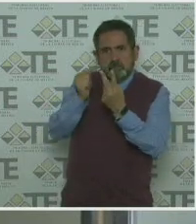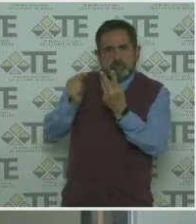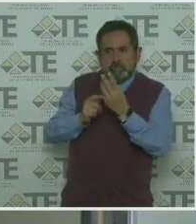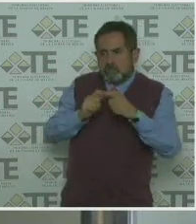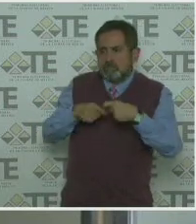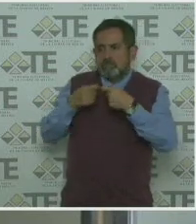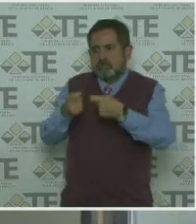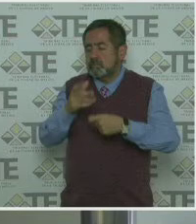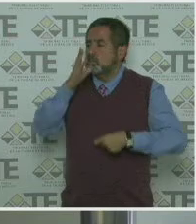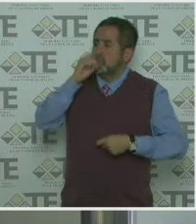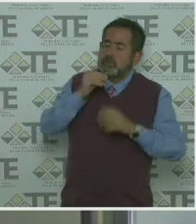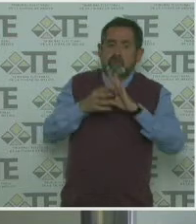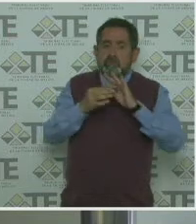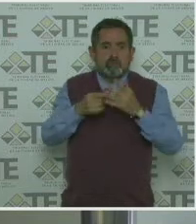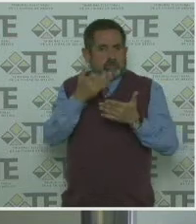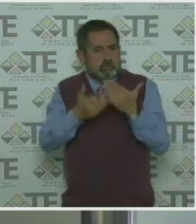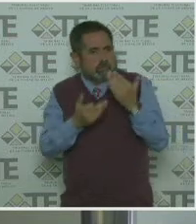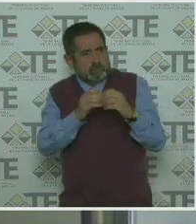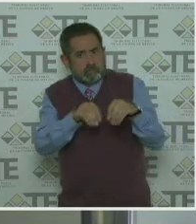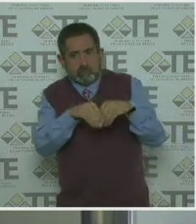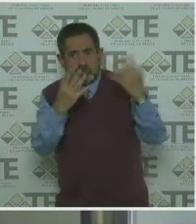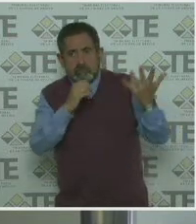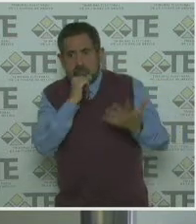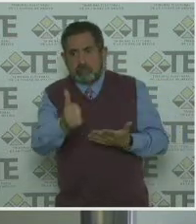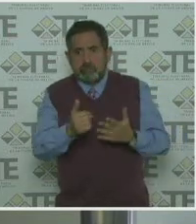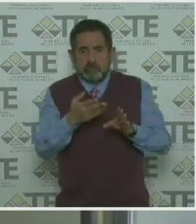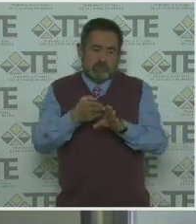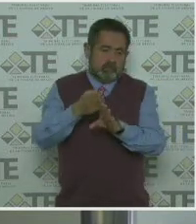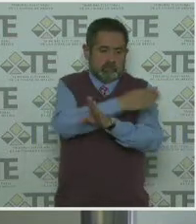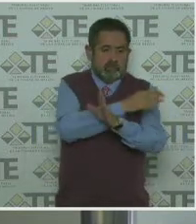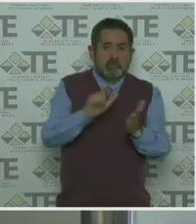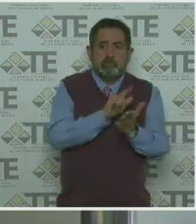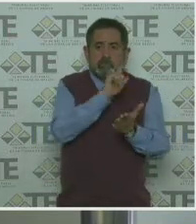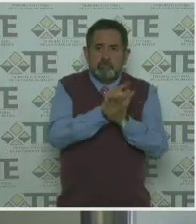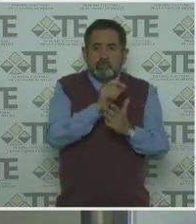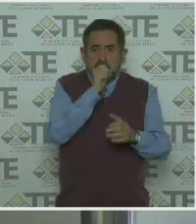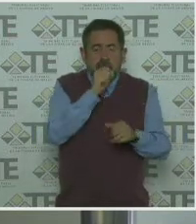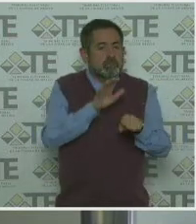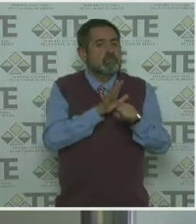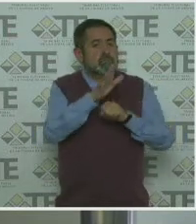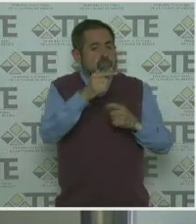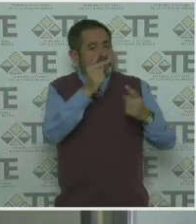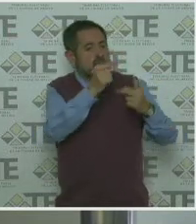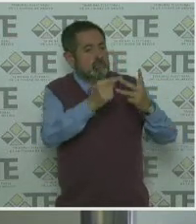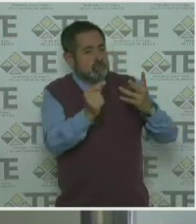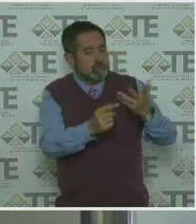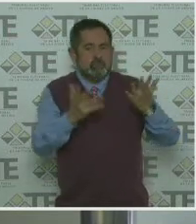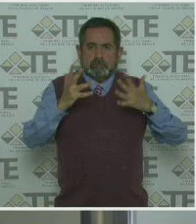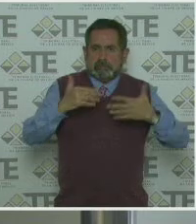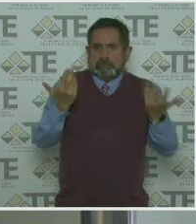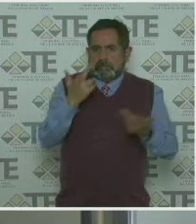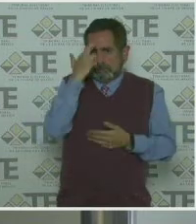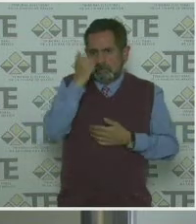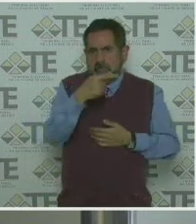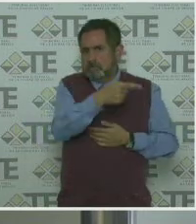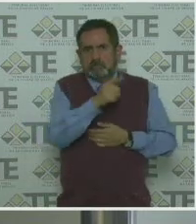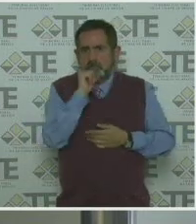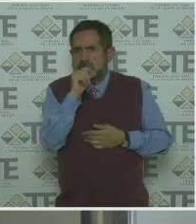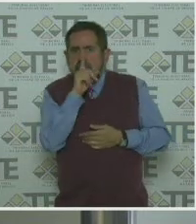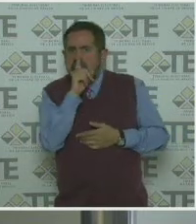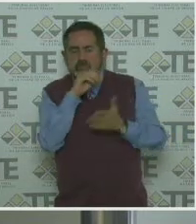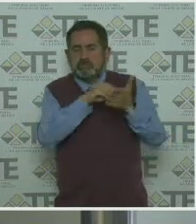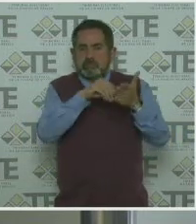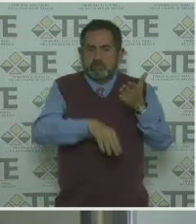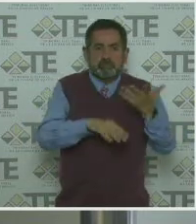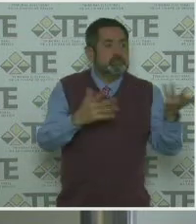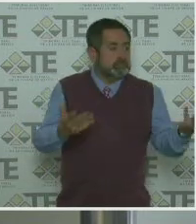era inviable en su aspecto técnico, pero sin establecer los preceptos jurídicos con base en los cuales llegó a esa conclusión. Además,